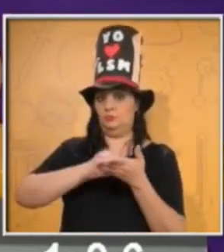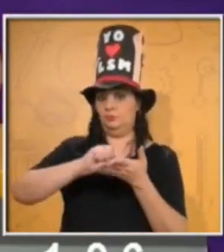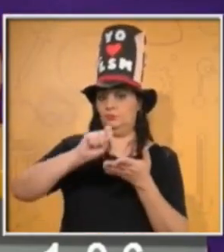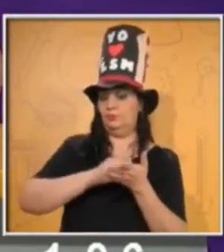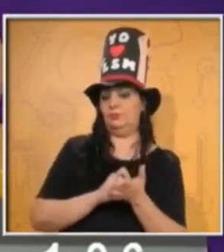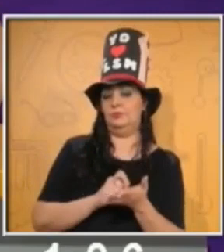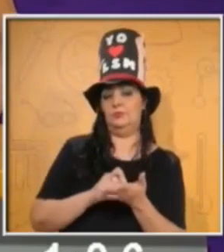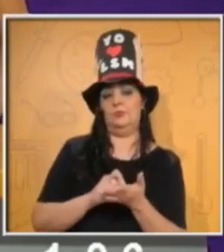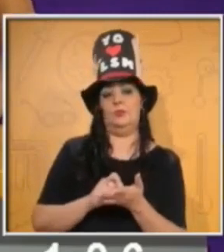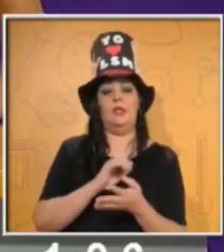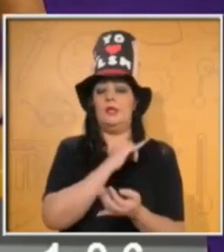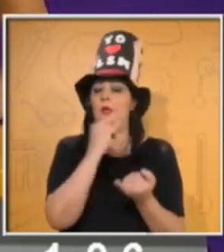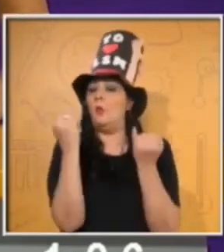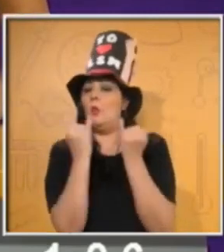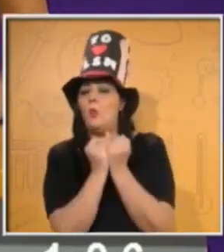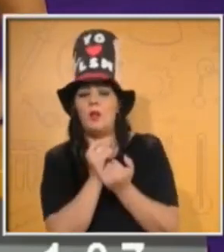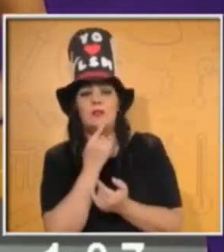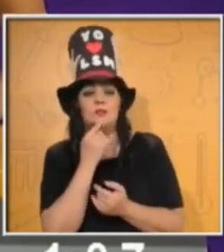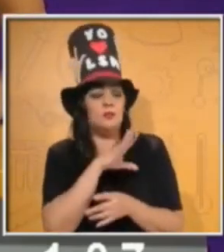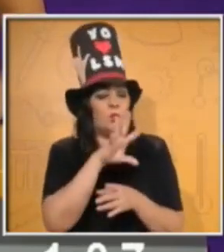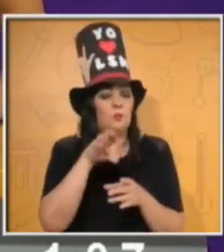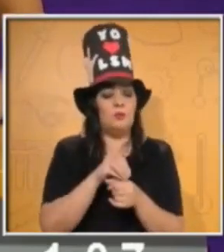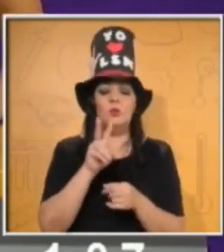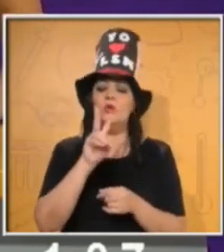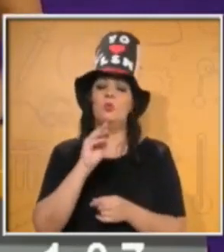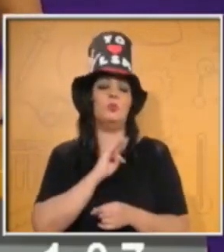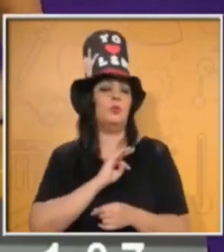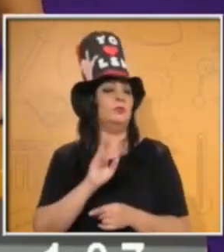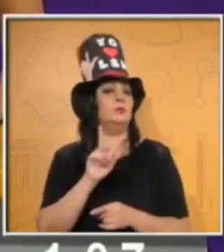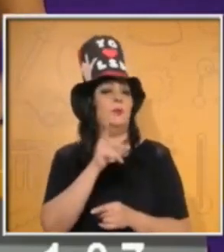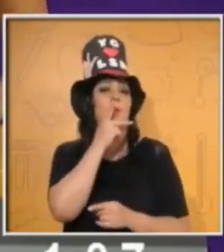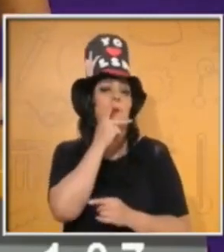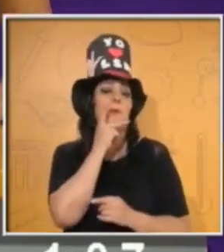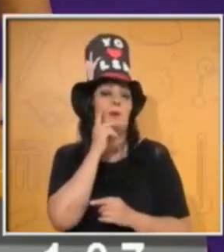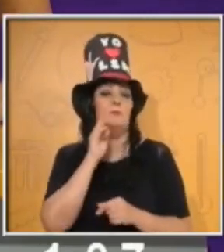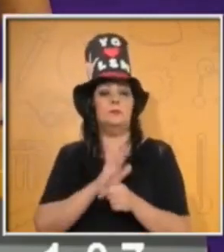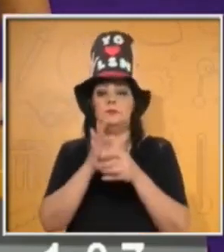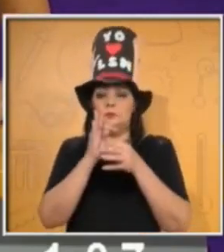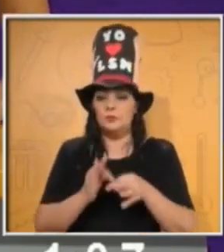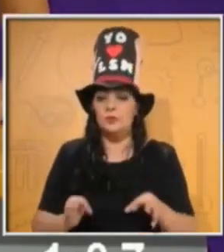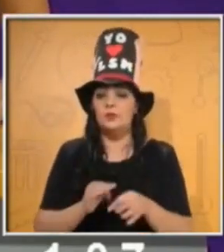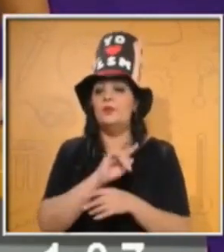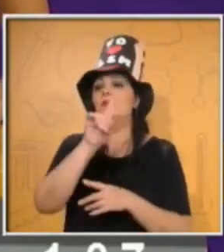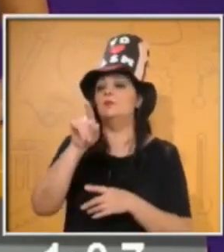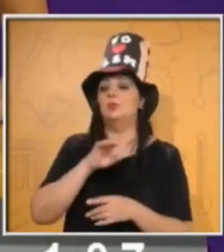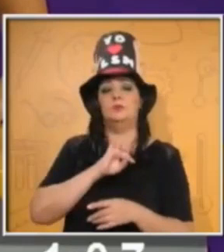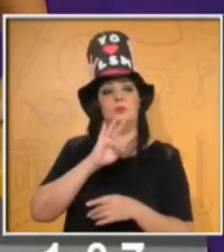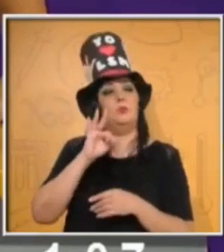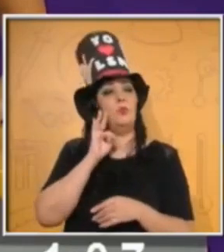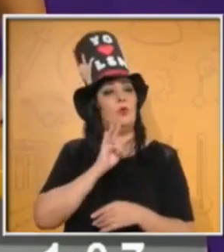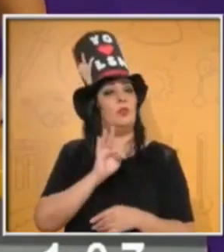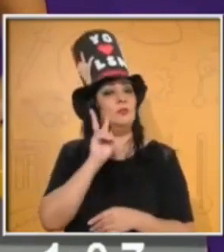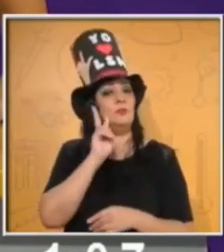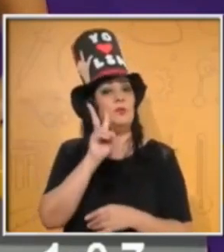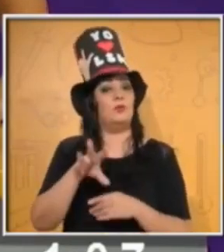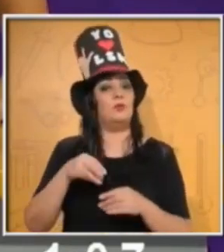no lo tienes que anotar todo, puedes anotar abreviaciones o palabras clave y después ver el programa en las